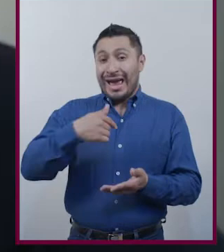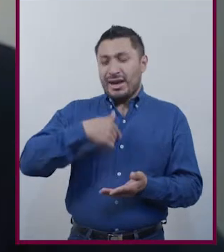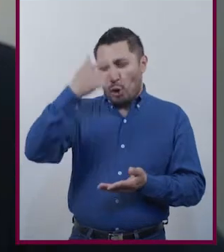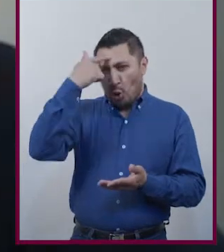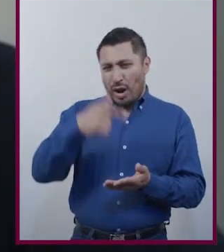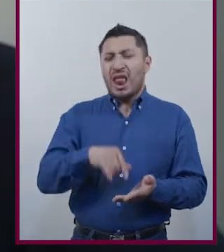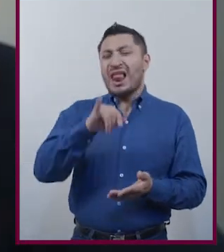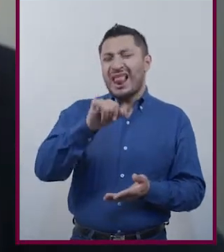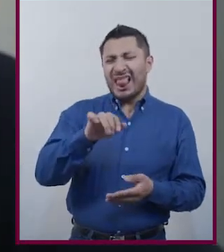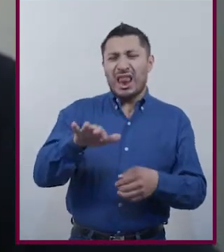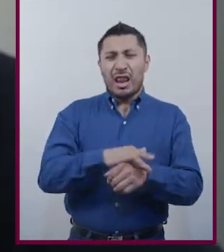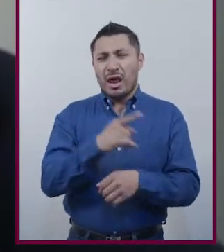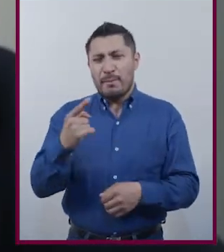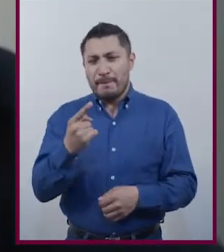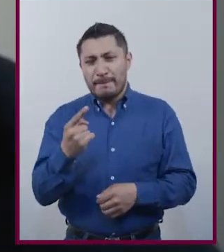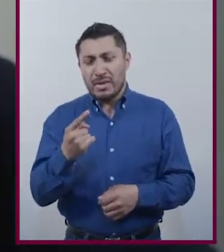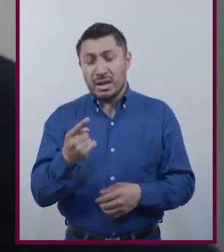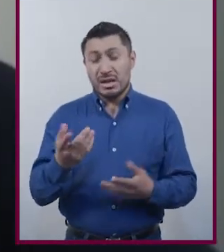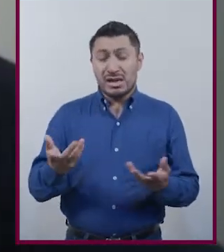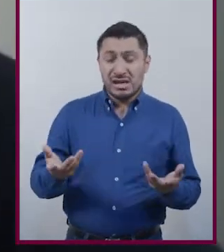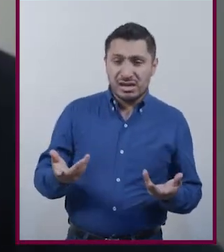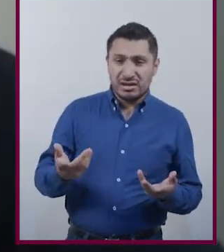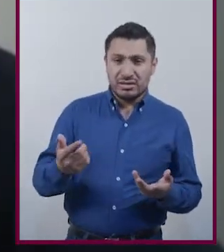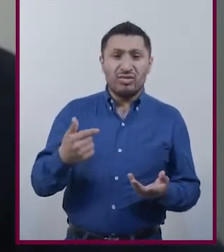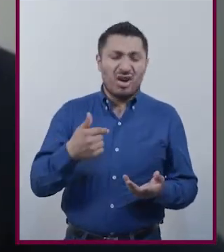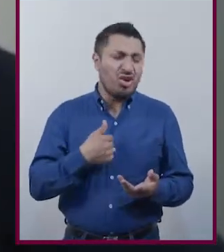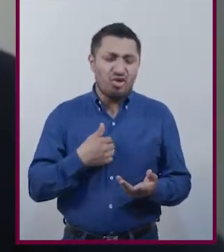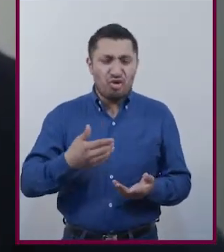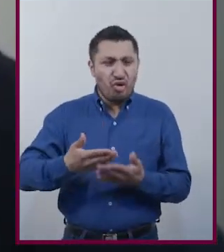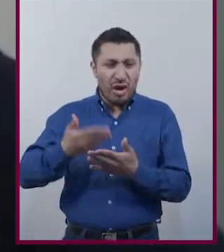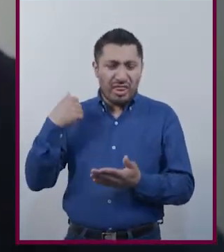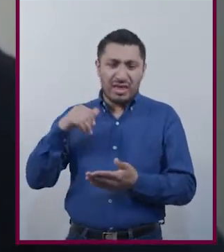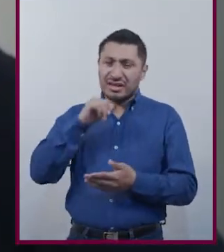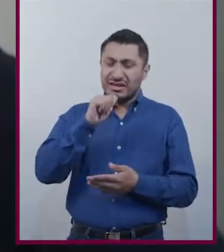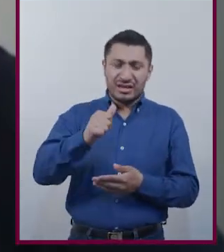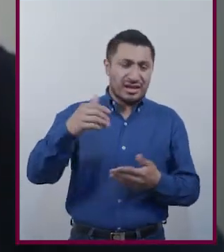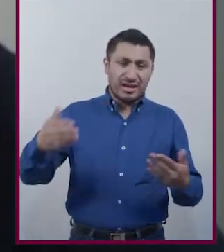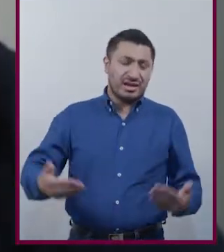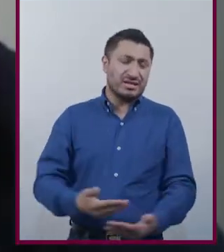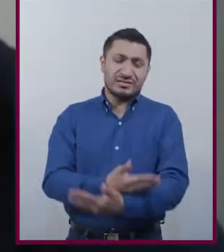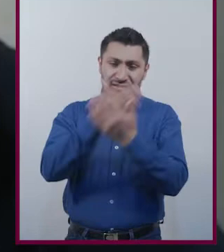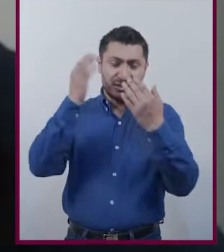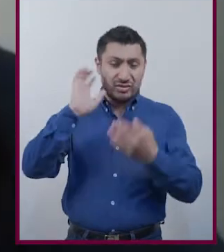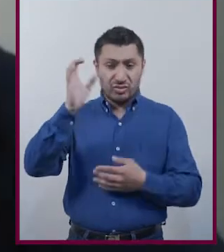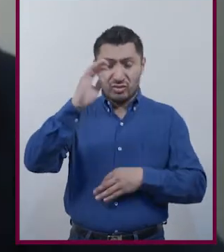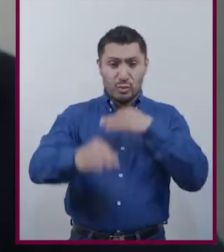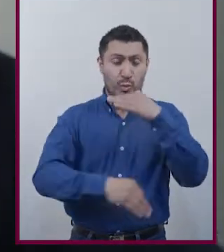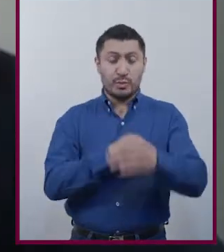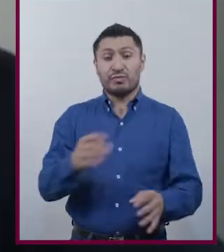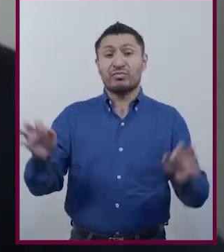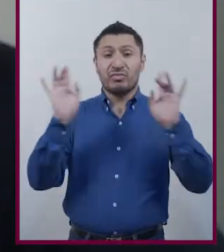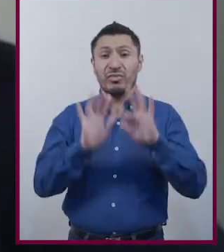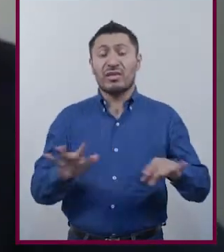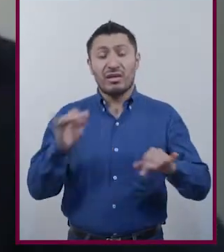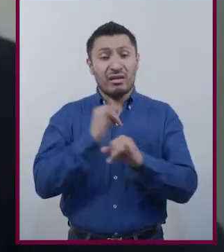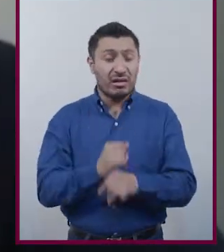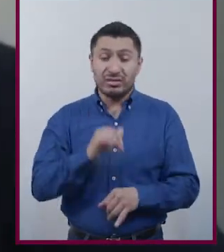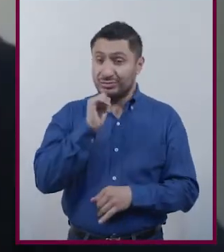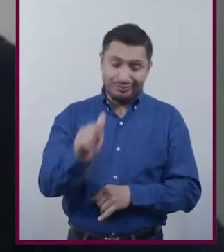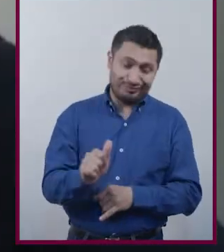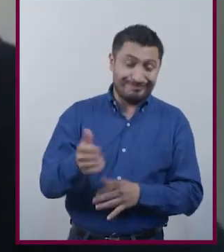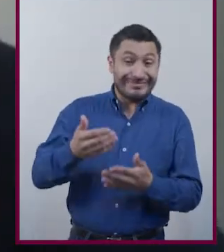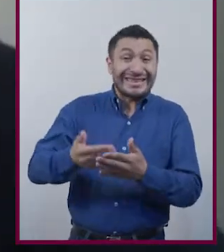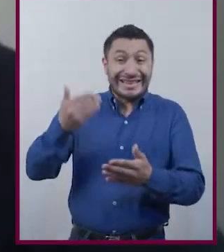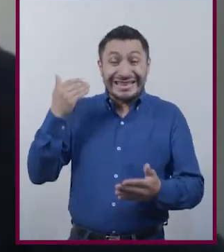porque tampoco yo fui alguien que nació en una época donde todo ya es digital. Nací donde pues